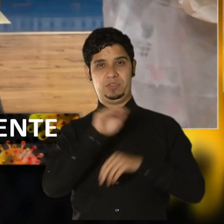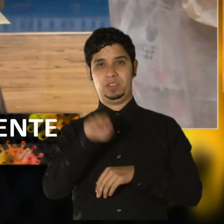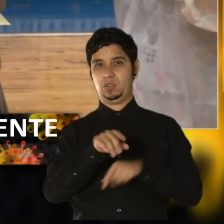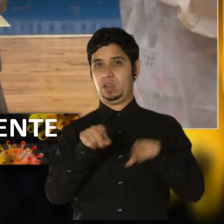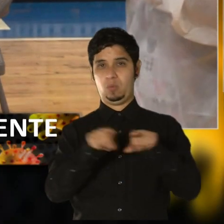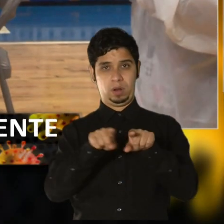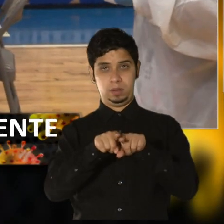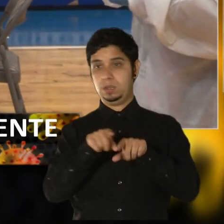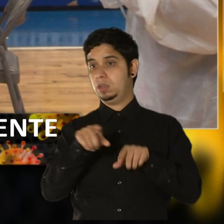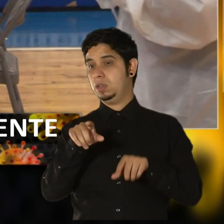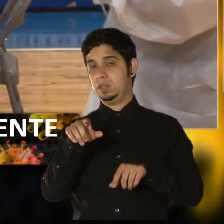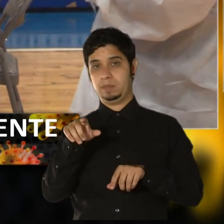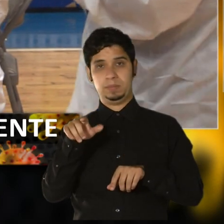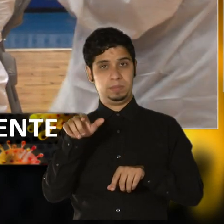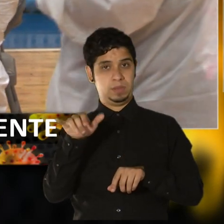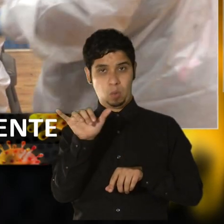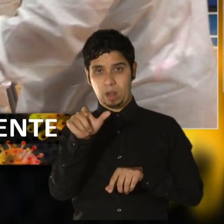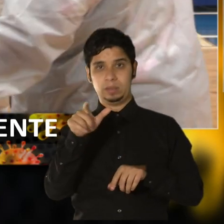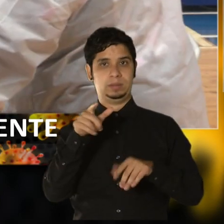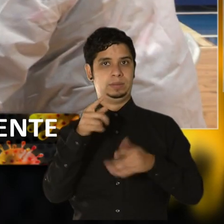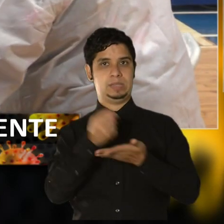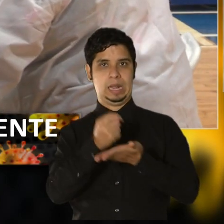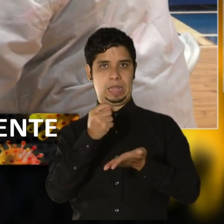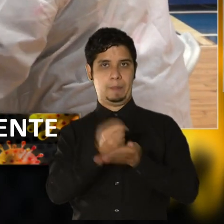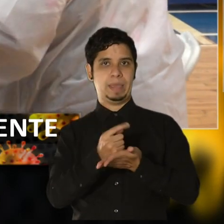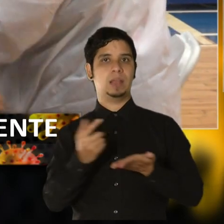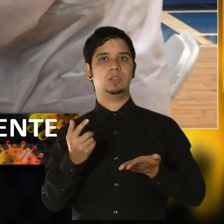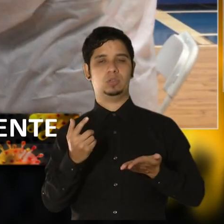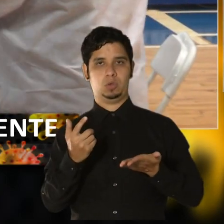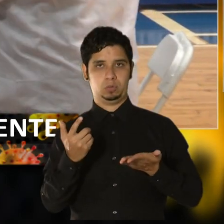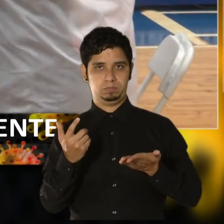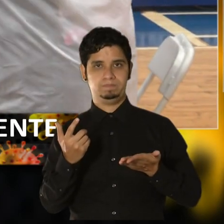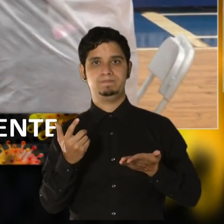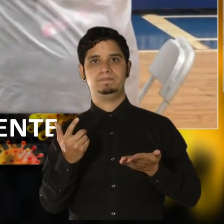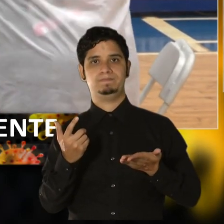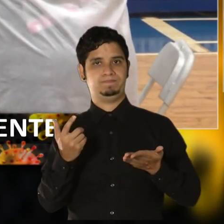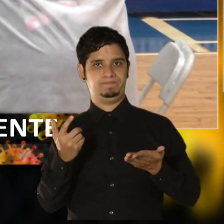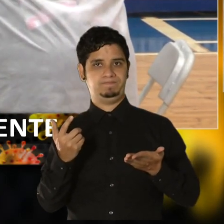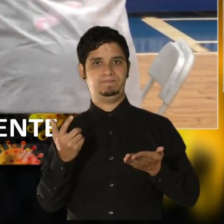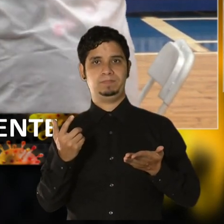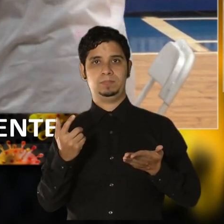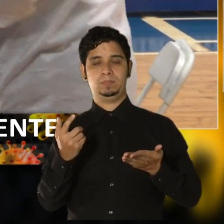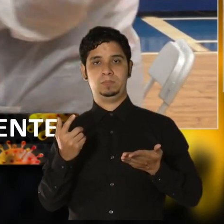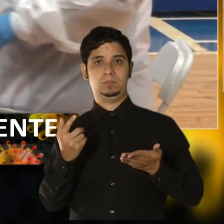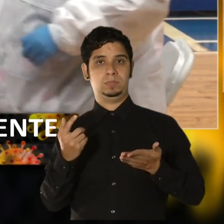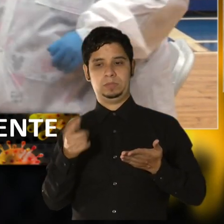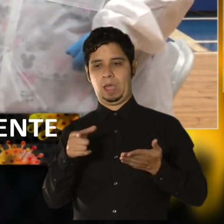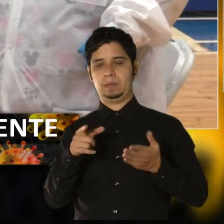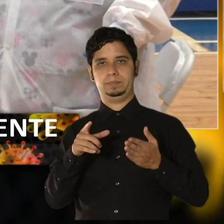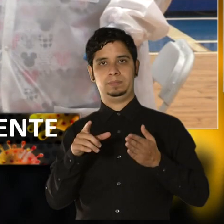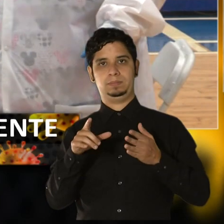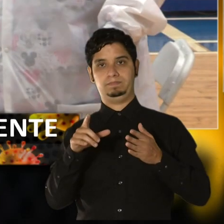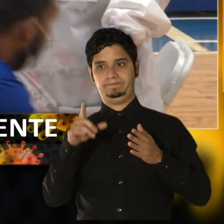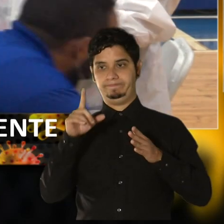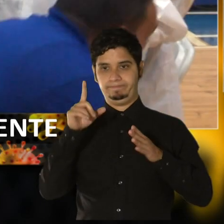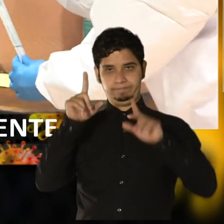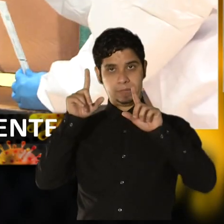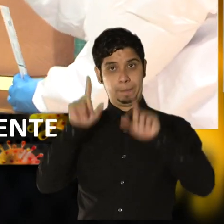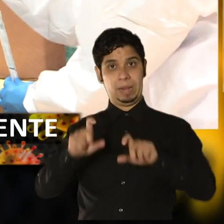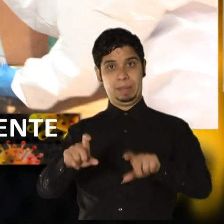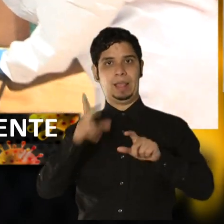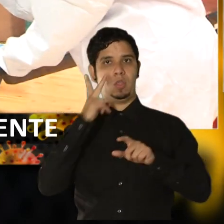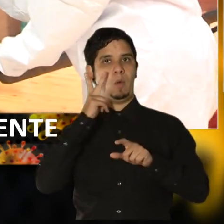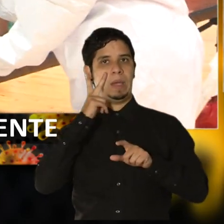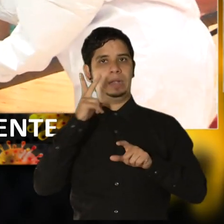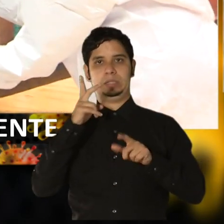que los tratamientos, como bien recalca, los tratamientos prácticamente se estaban tratando de experimentar con muchas cosas que se estaban